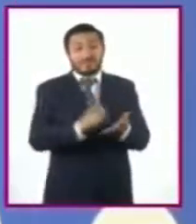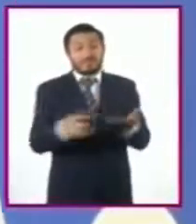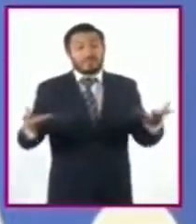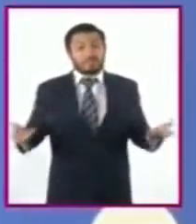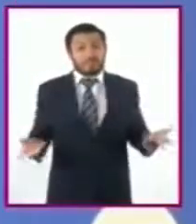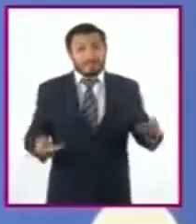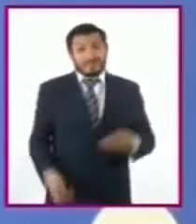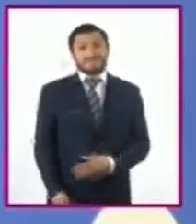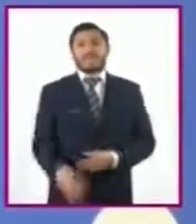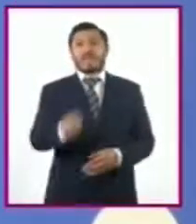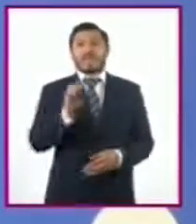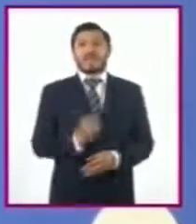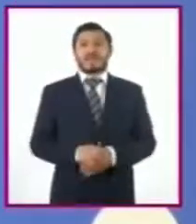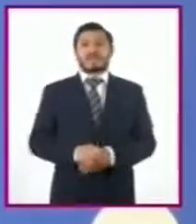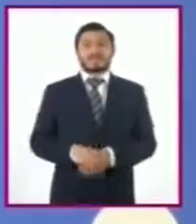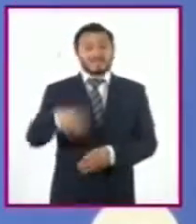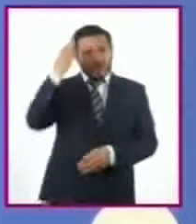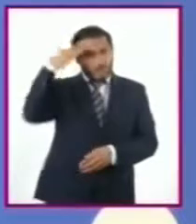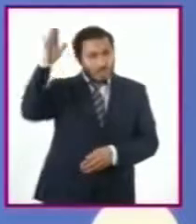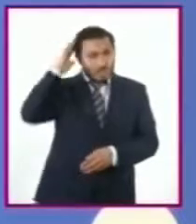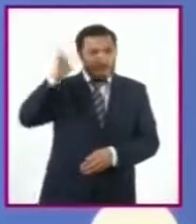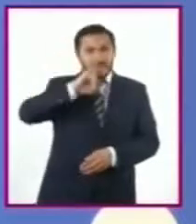el escritor cubano José Martí.